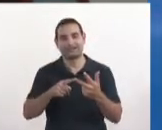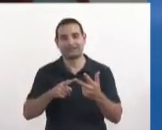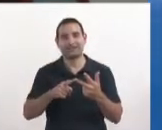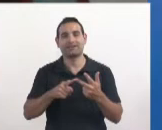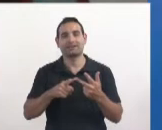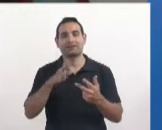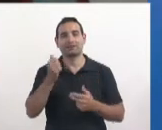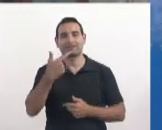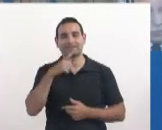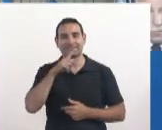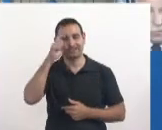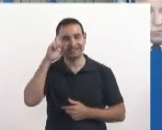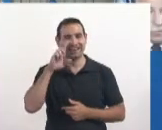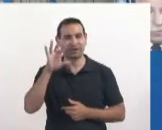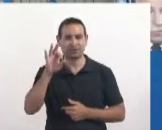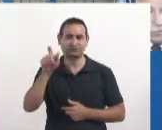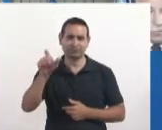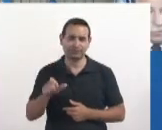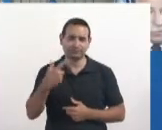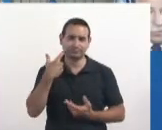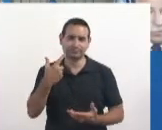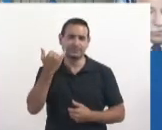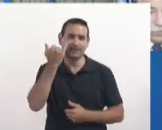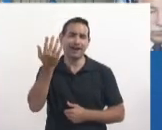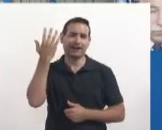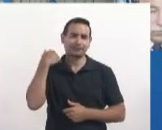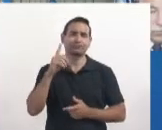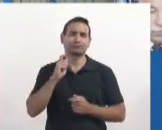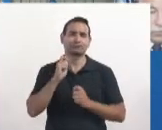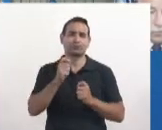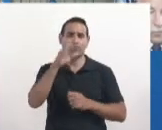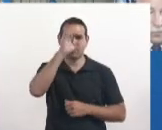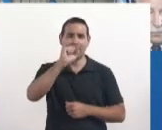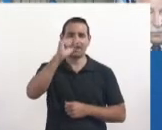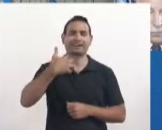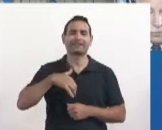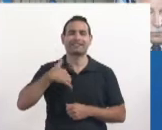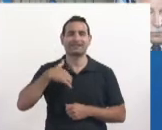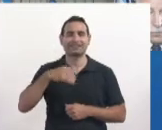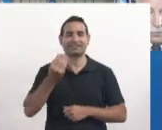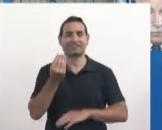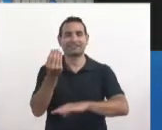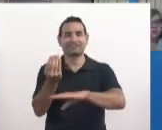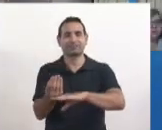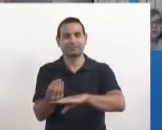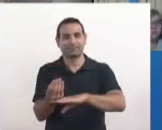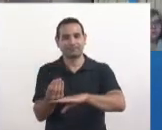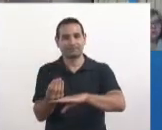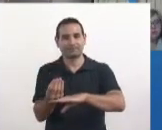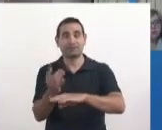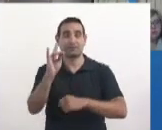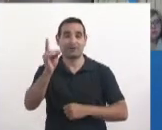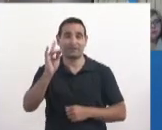Ariel Basteiro, ¿no? Alguien que ya estuvo a cargo de la Embajada Argentina en la República